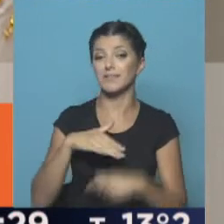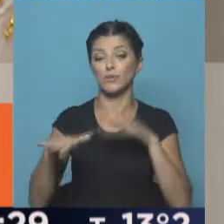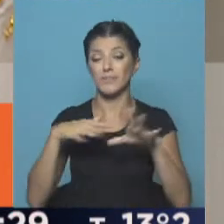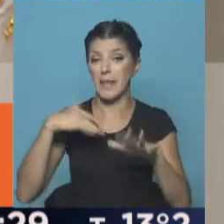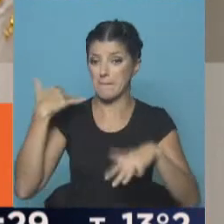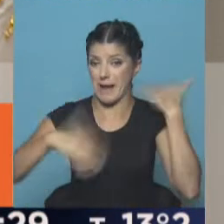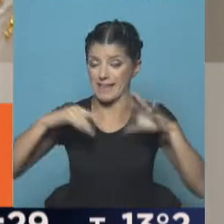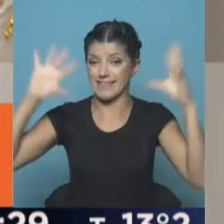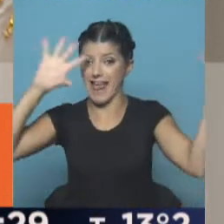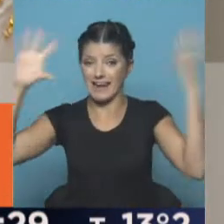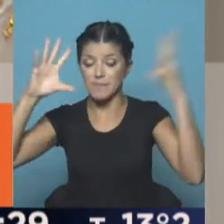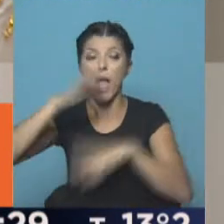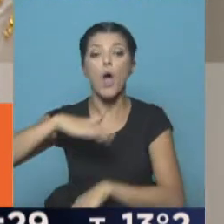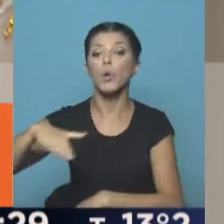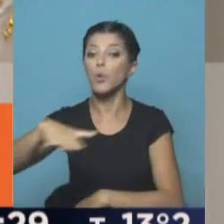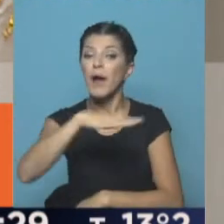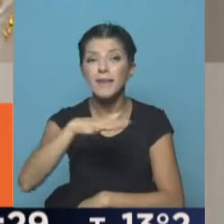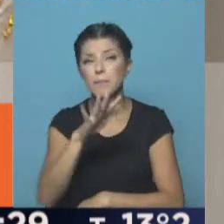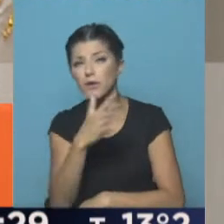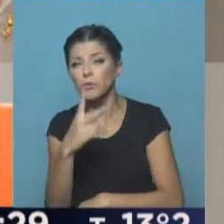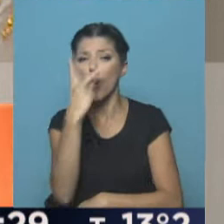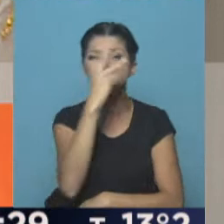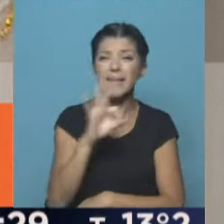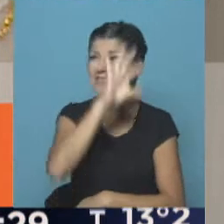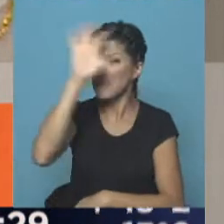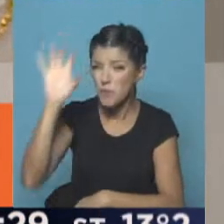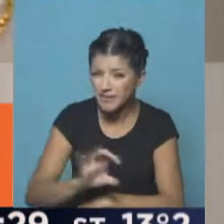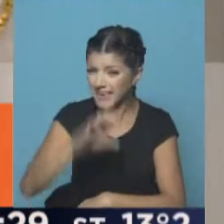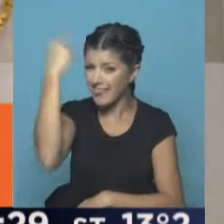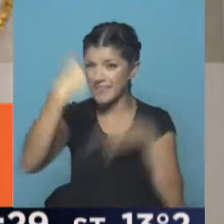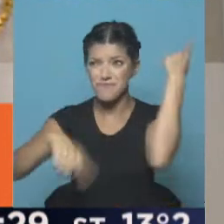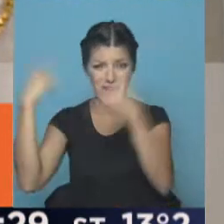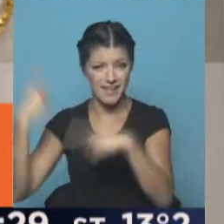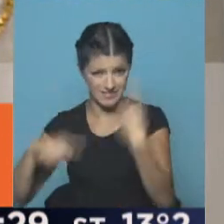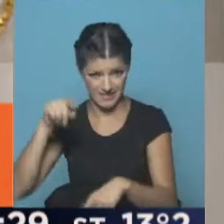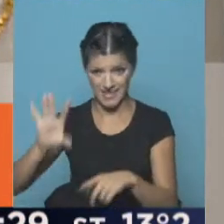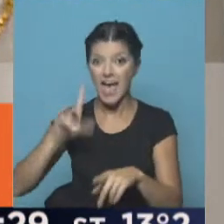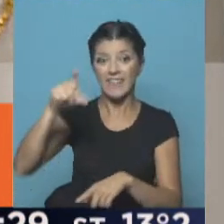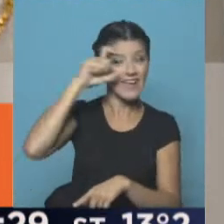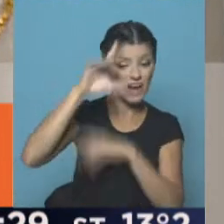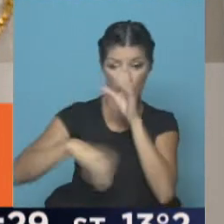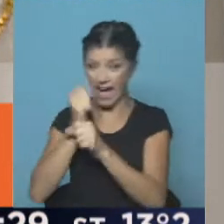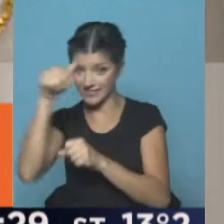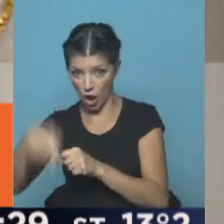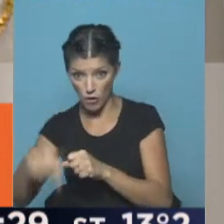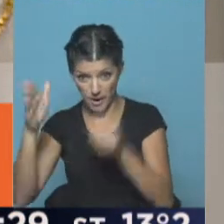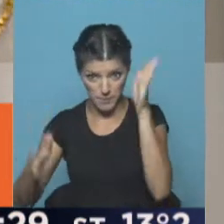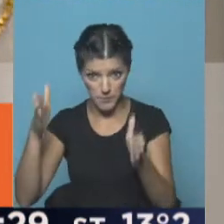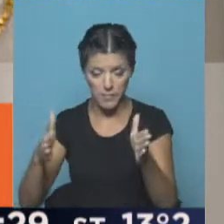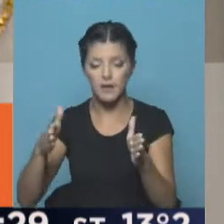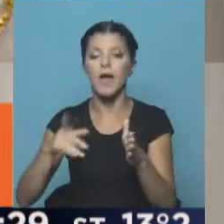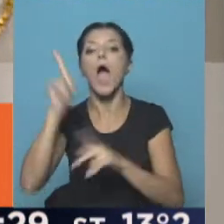climática en localidades de casi 20 provincias del país en lo que va del año, con situaciones más graves y